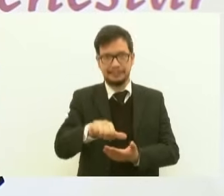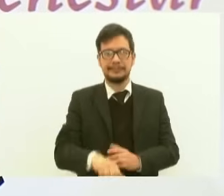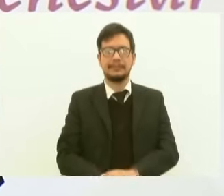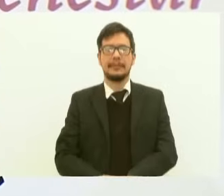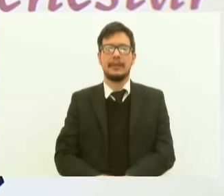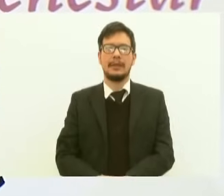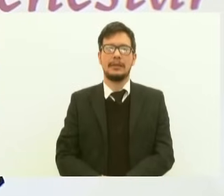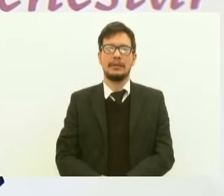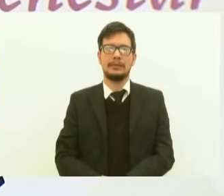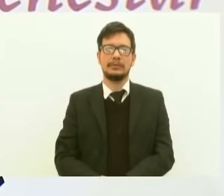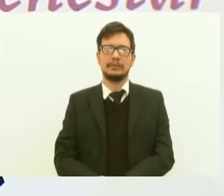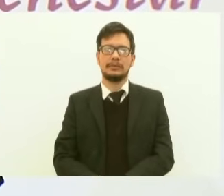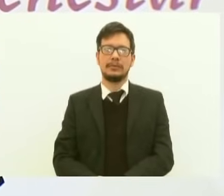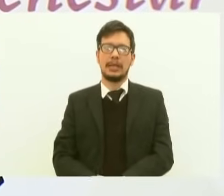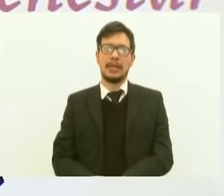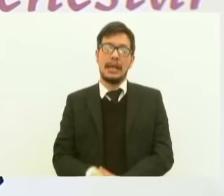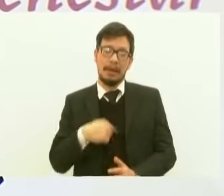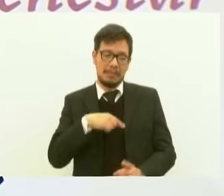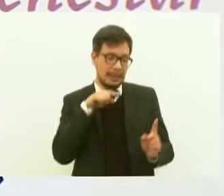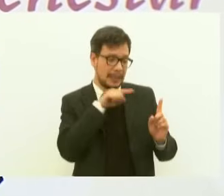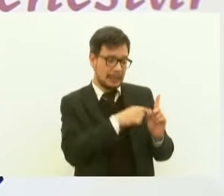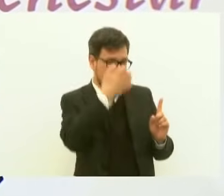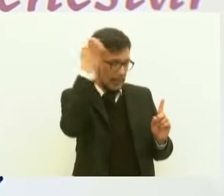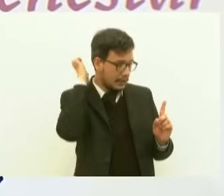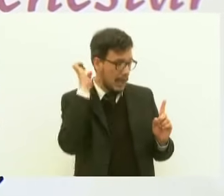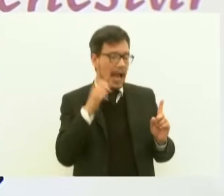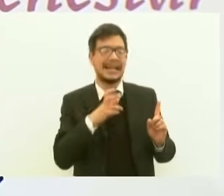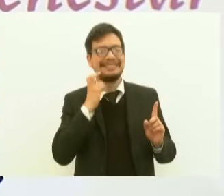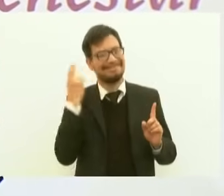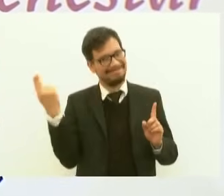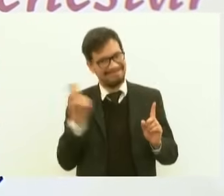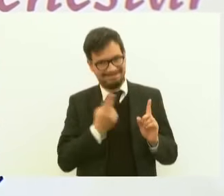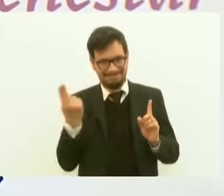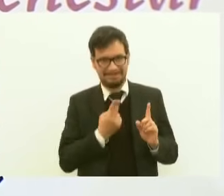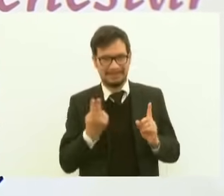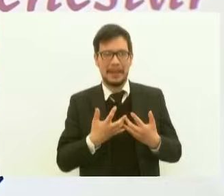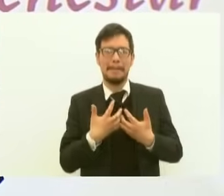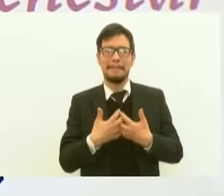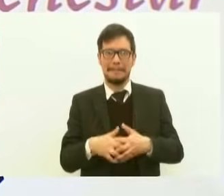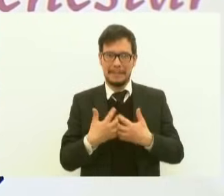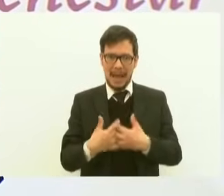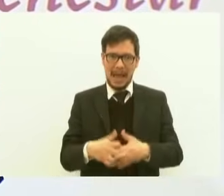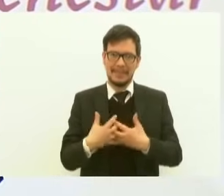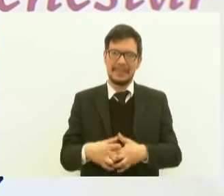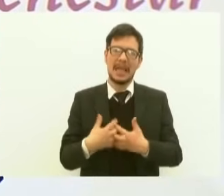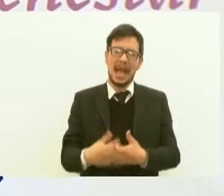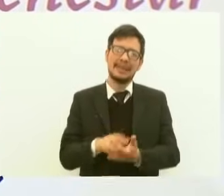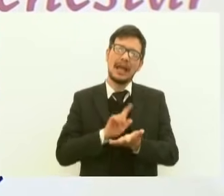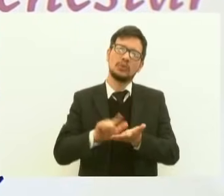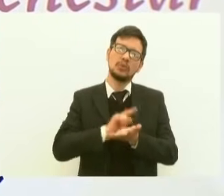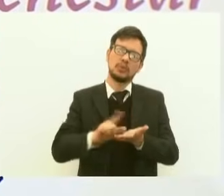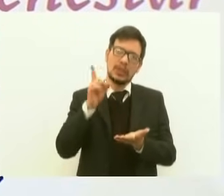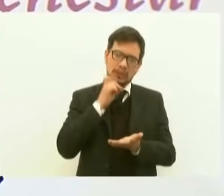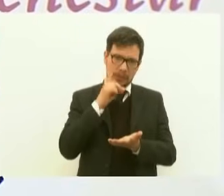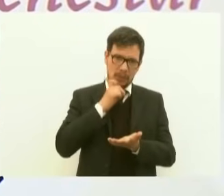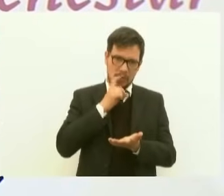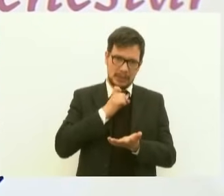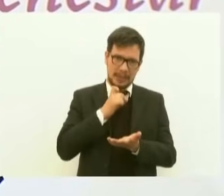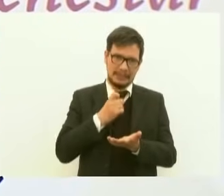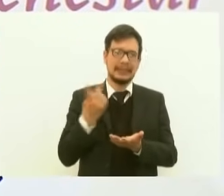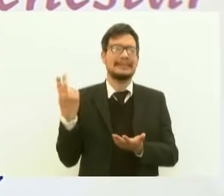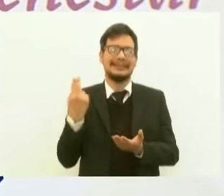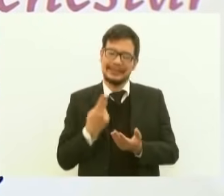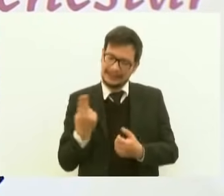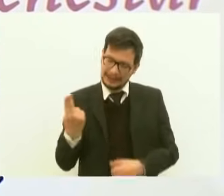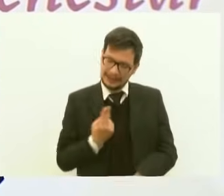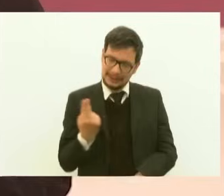me decía, hace falta la planta de Durango, la potabilizadora de Durango,